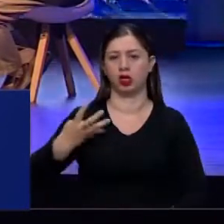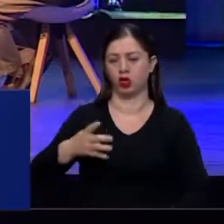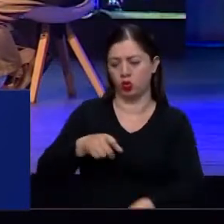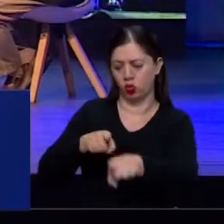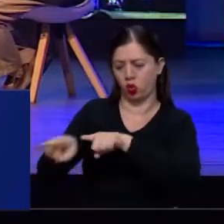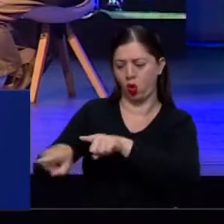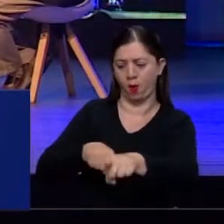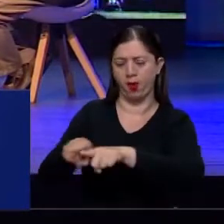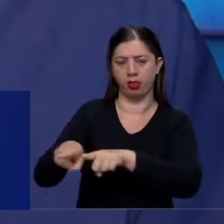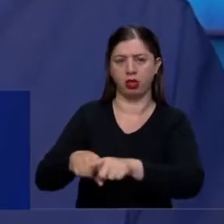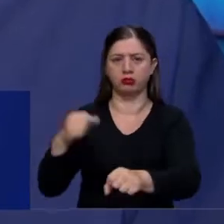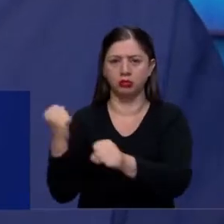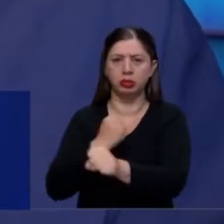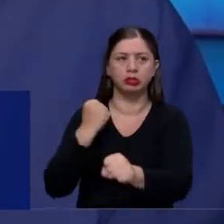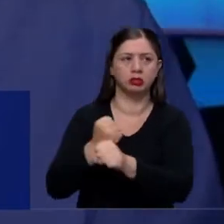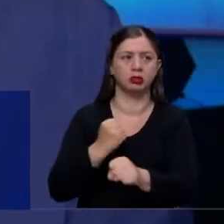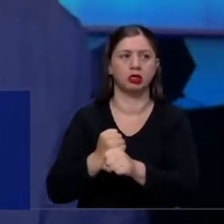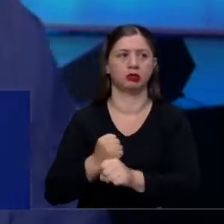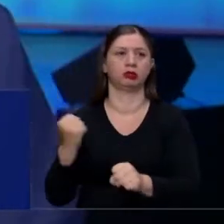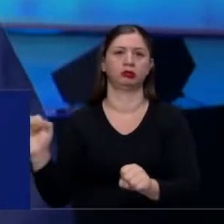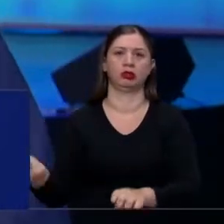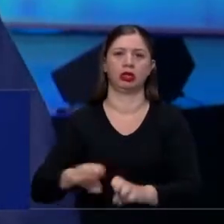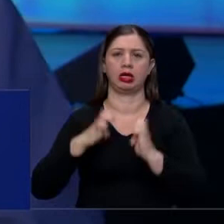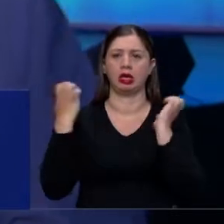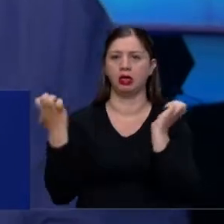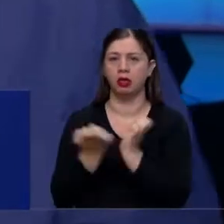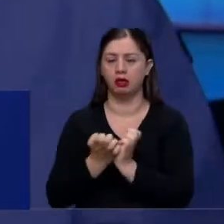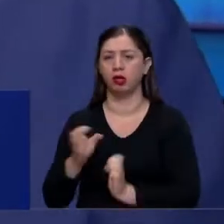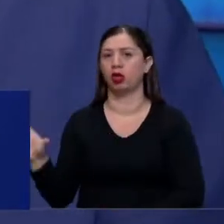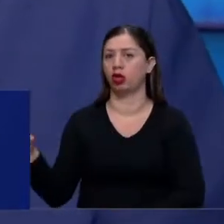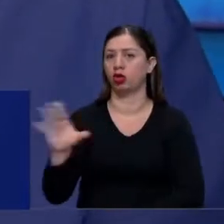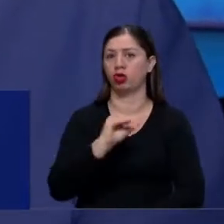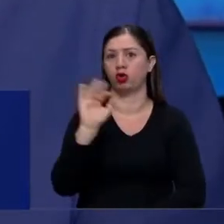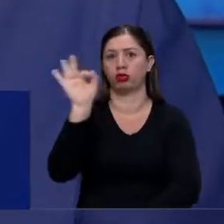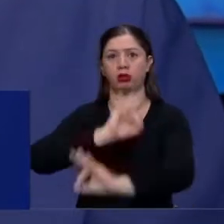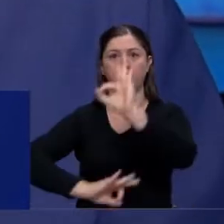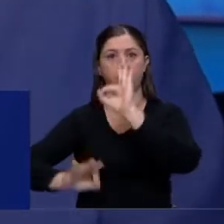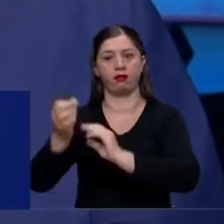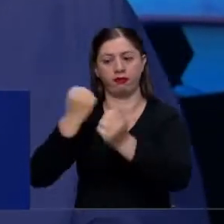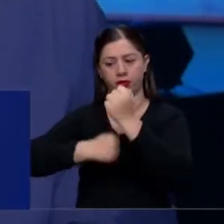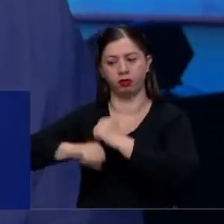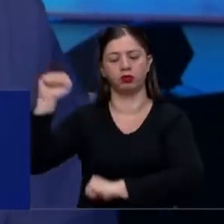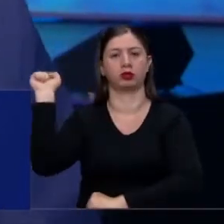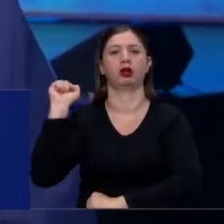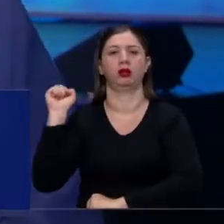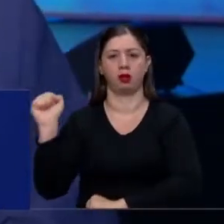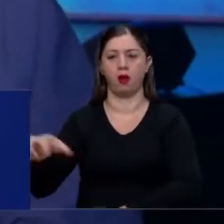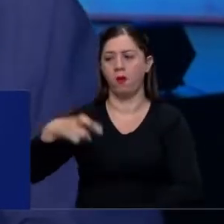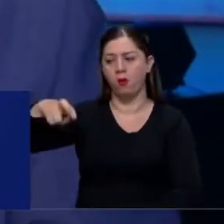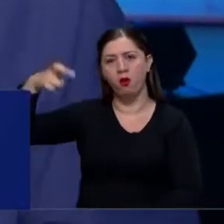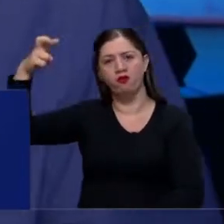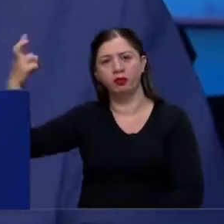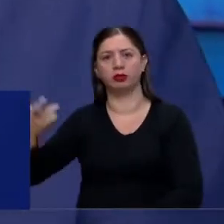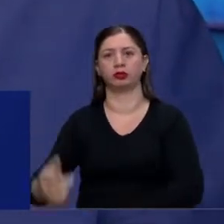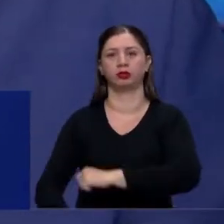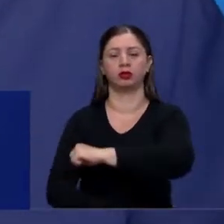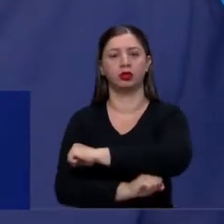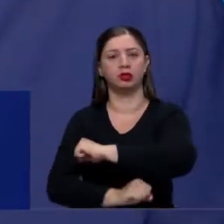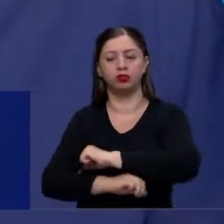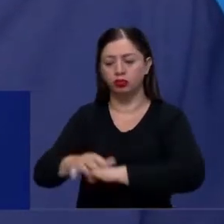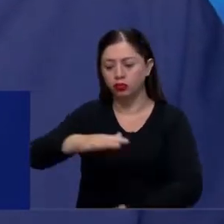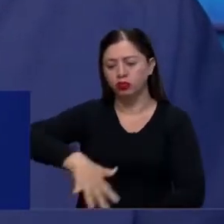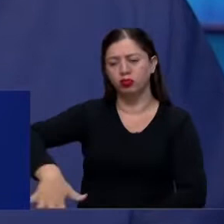competencias. Trabajo en equipo es un logro de todo el canal, de su personal, de su infraestructura, de